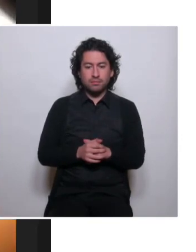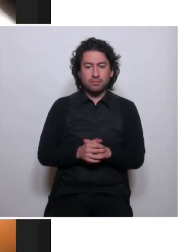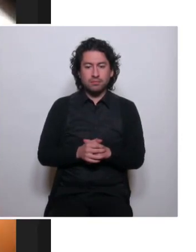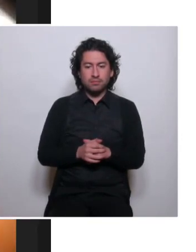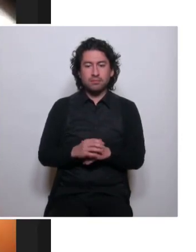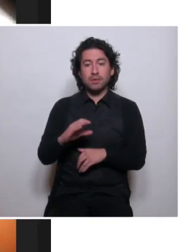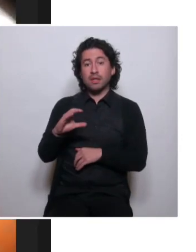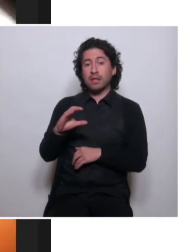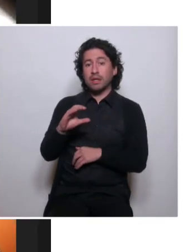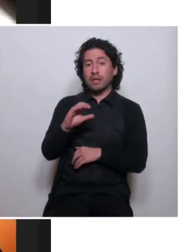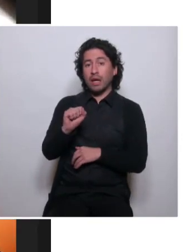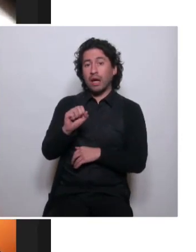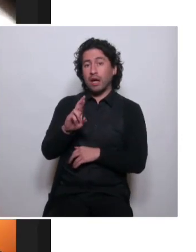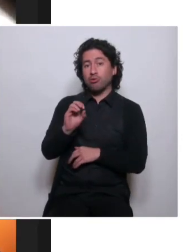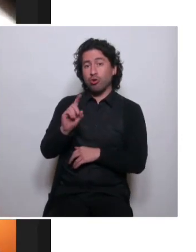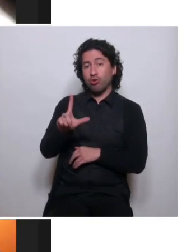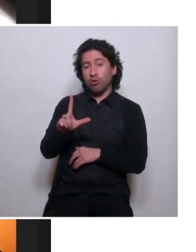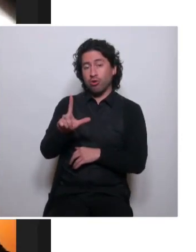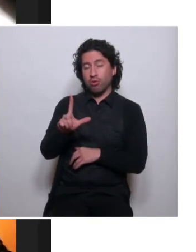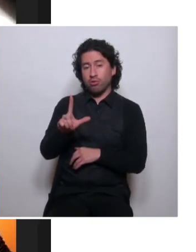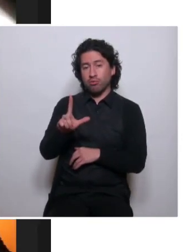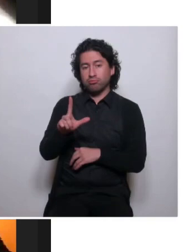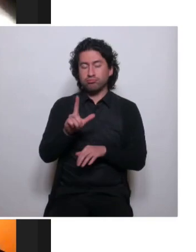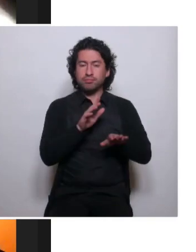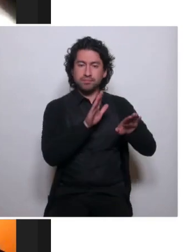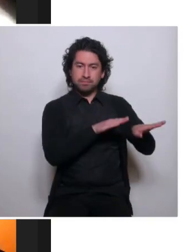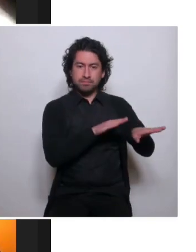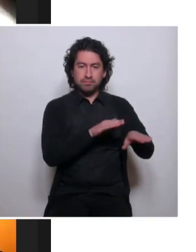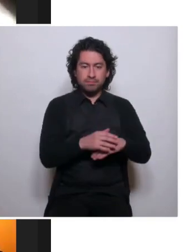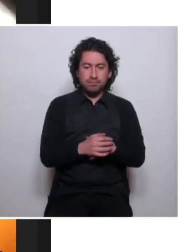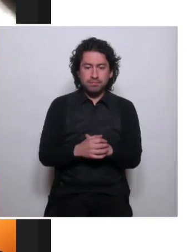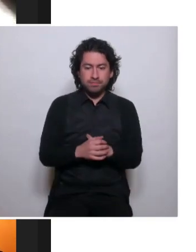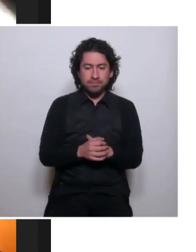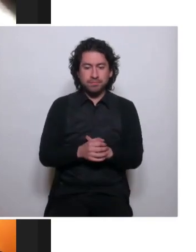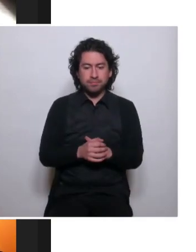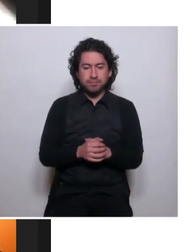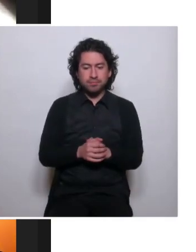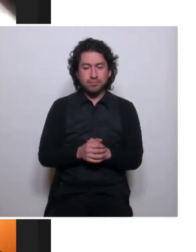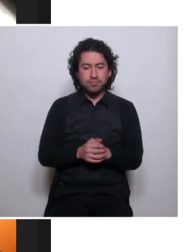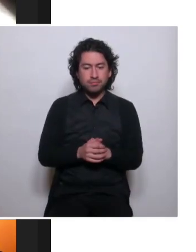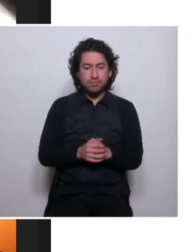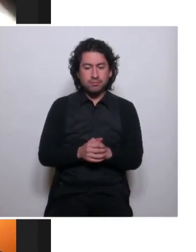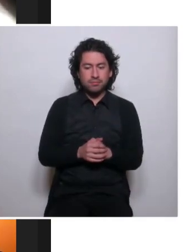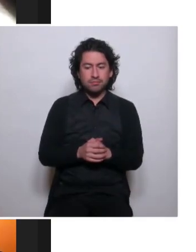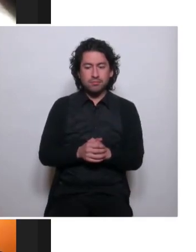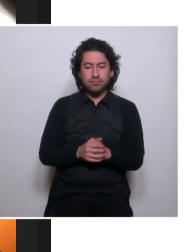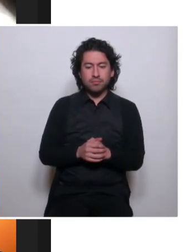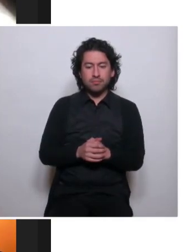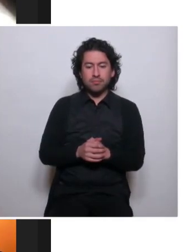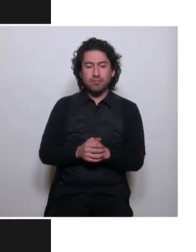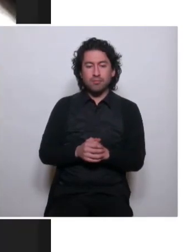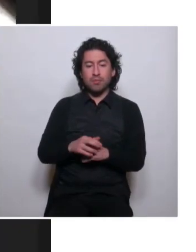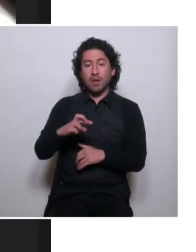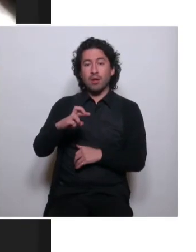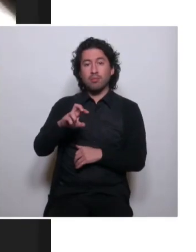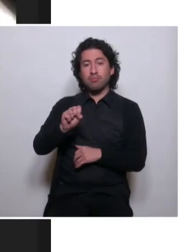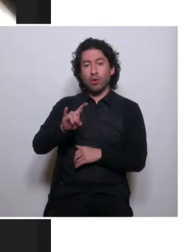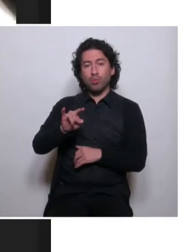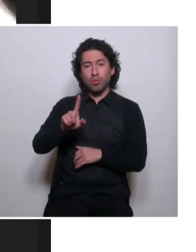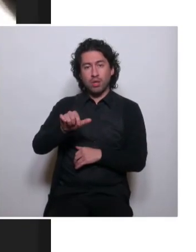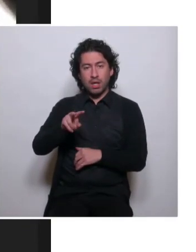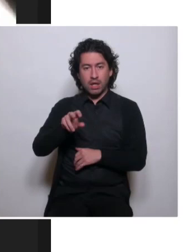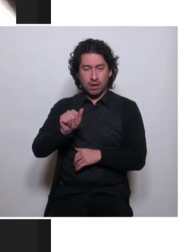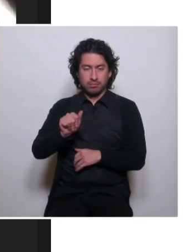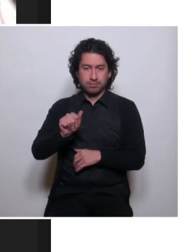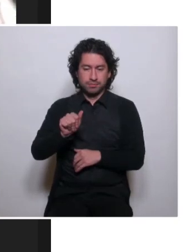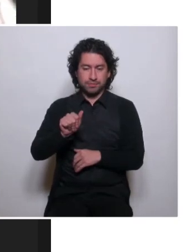Señora Carol Baum. A favor, señor secretario. Señora Paulina Valenzuela.